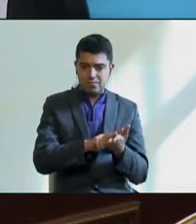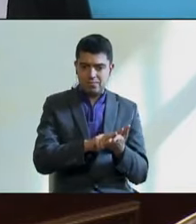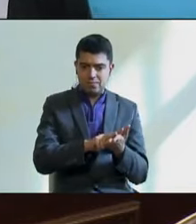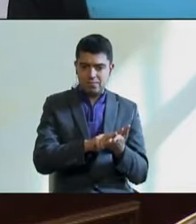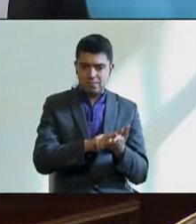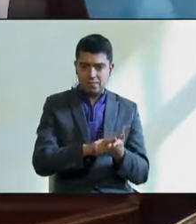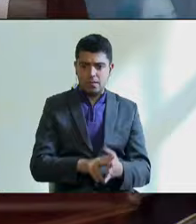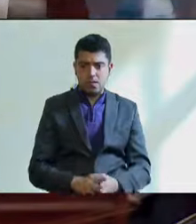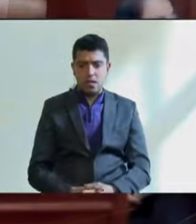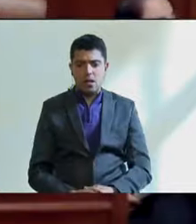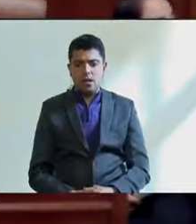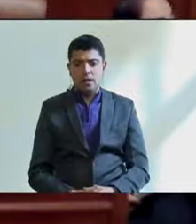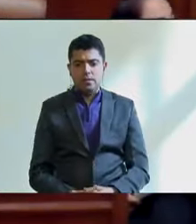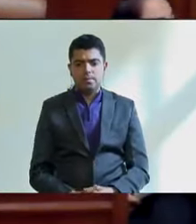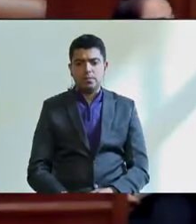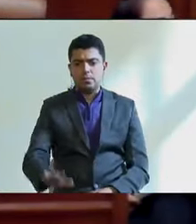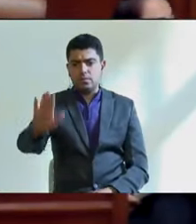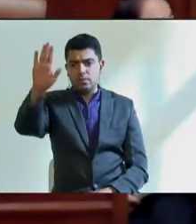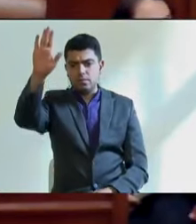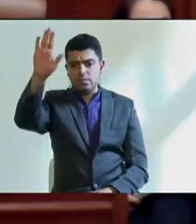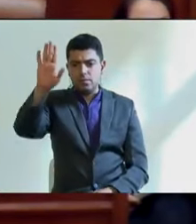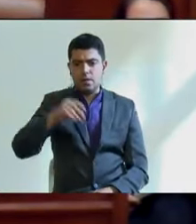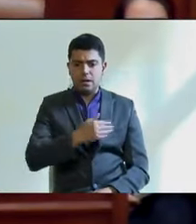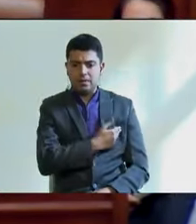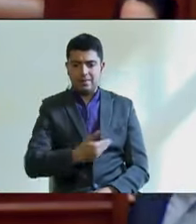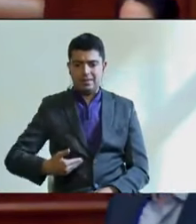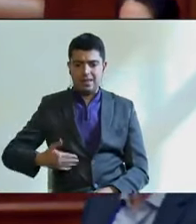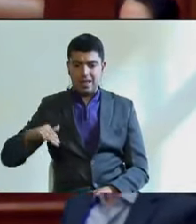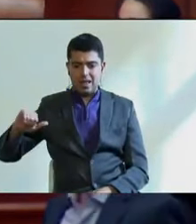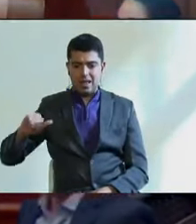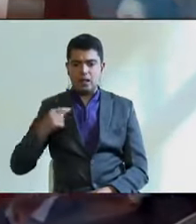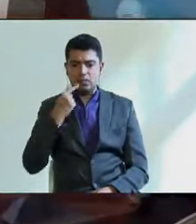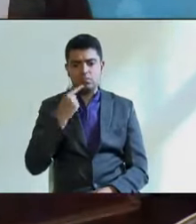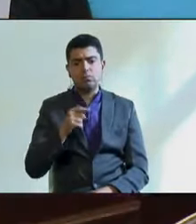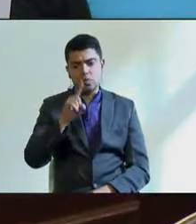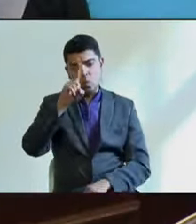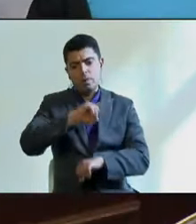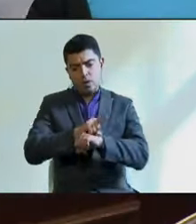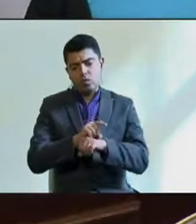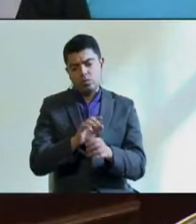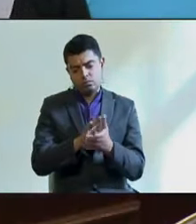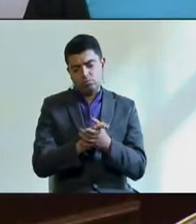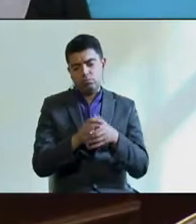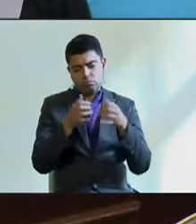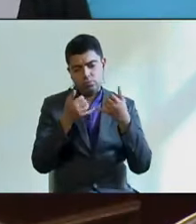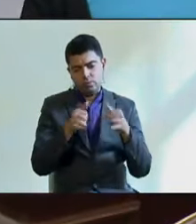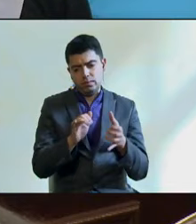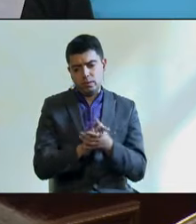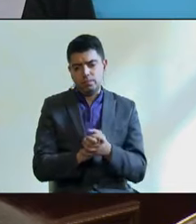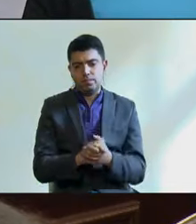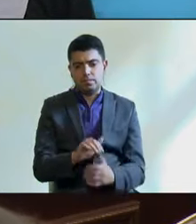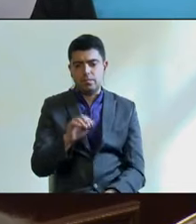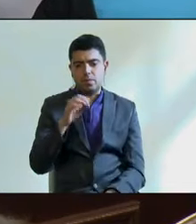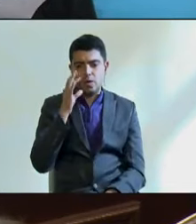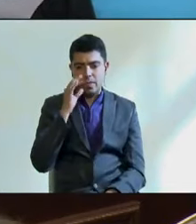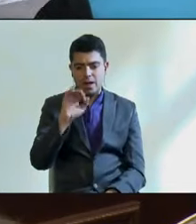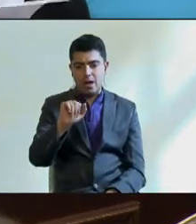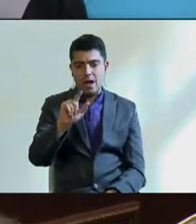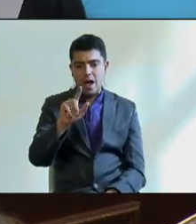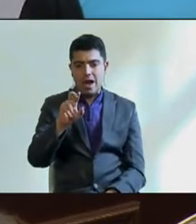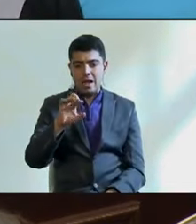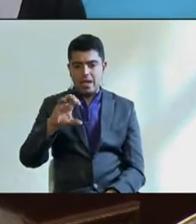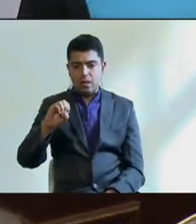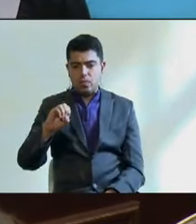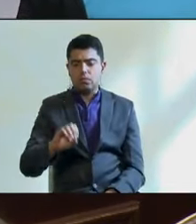automá un minuto para concluir representante alirio Gracias presidenta yo yo sé que esto va a causar un